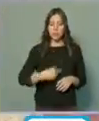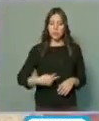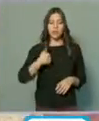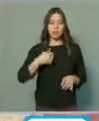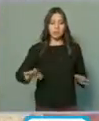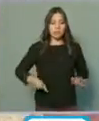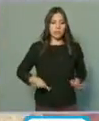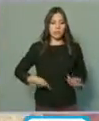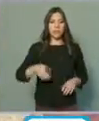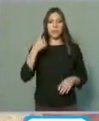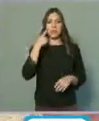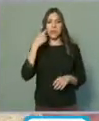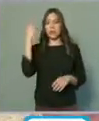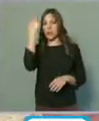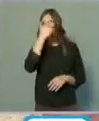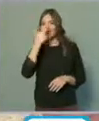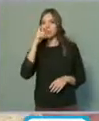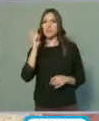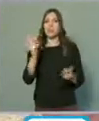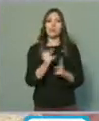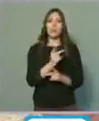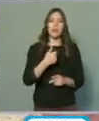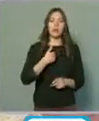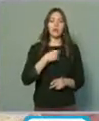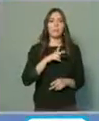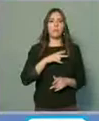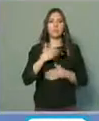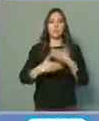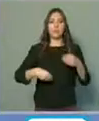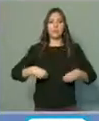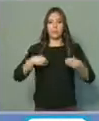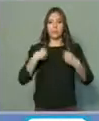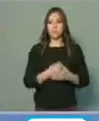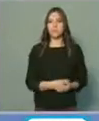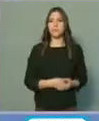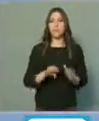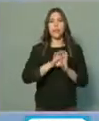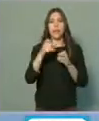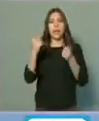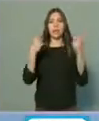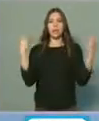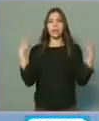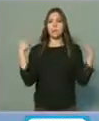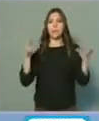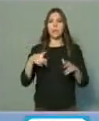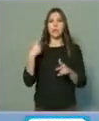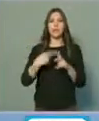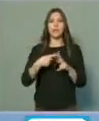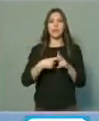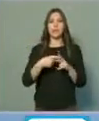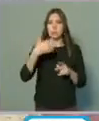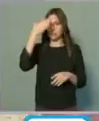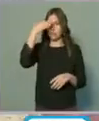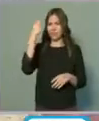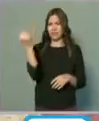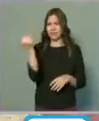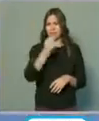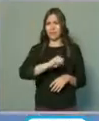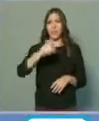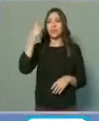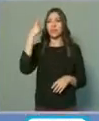dices eso recuerdo mucho y sobre todo pasaba con maestros de matemáticas. Hay maestros que saben muchísimo, pero no saben explicarte las matemáticas, no